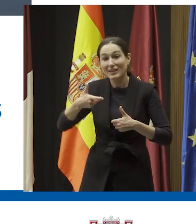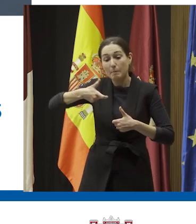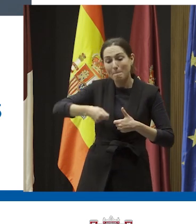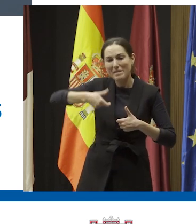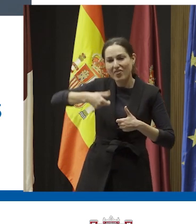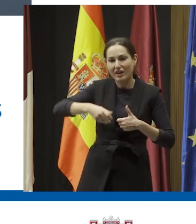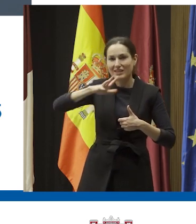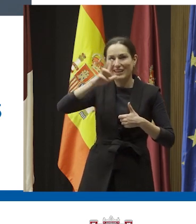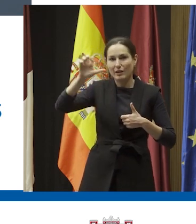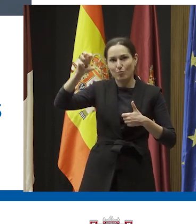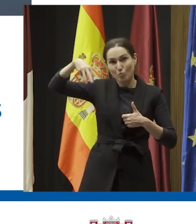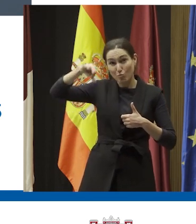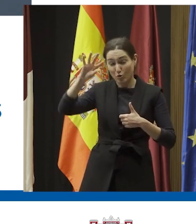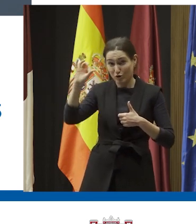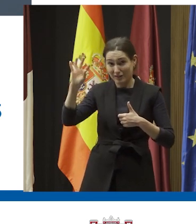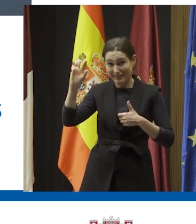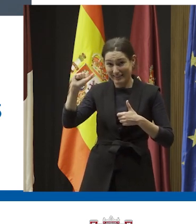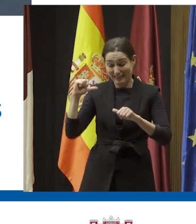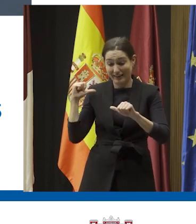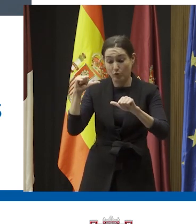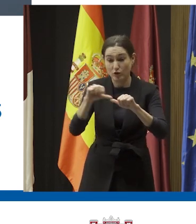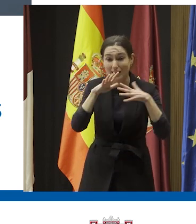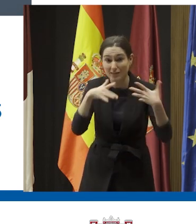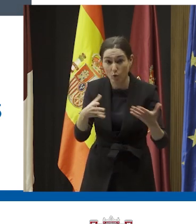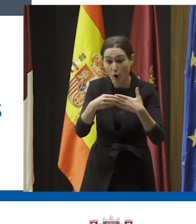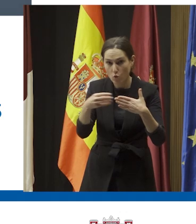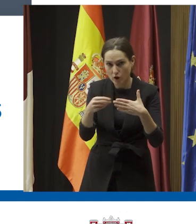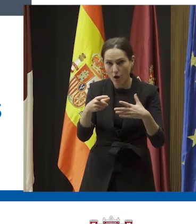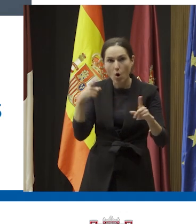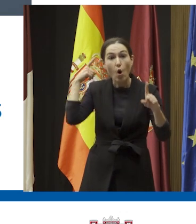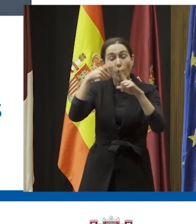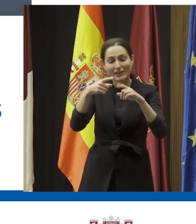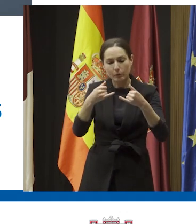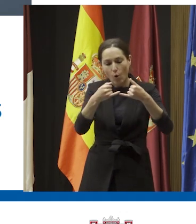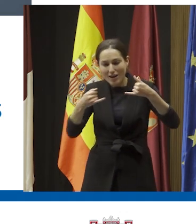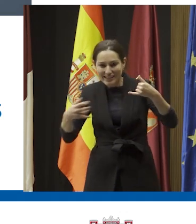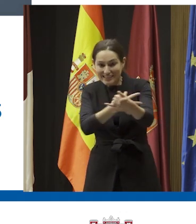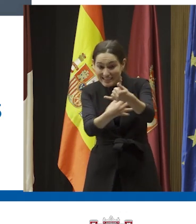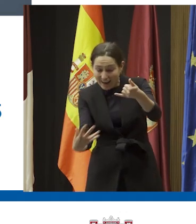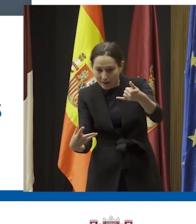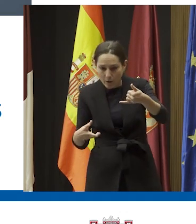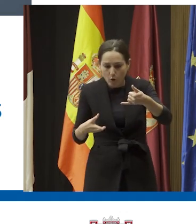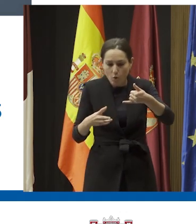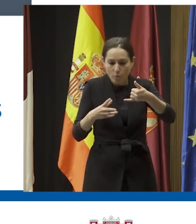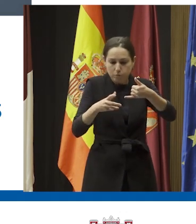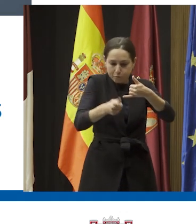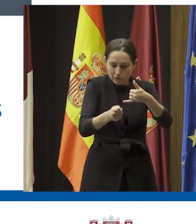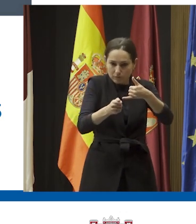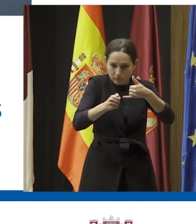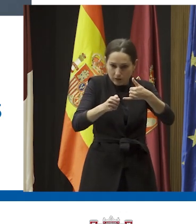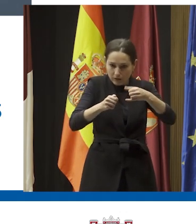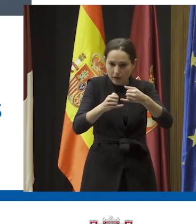hoy, que sirven para prender los vasos sangrantes y cerrarlos. La pinza de Pean. Luego hay otras muchas